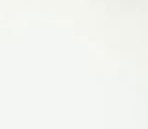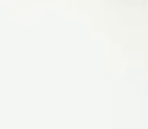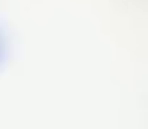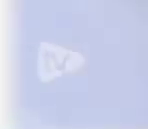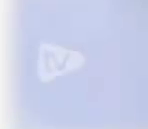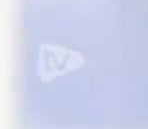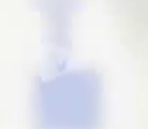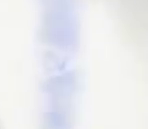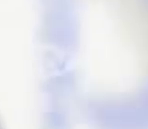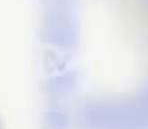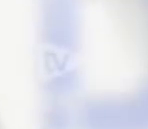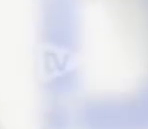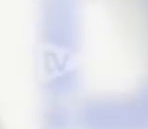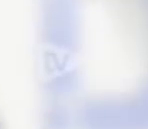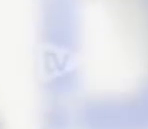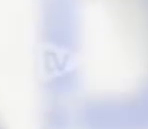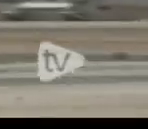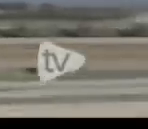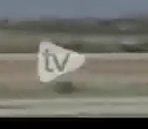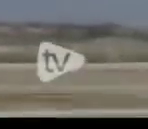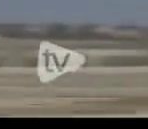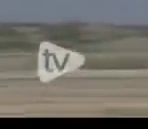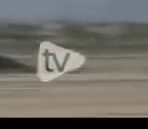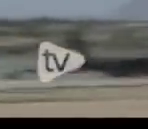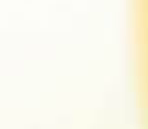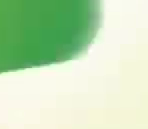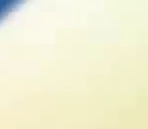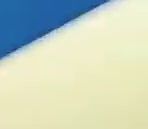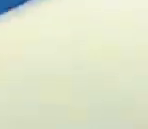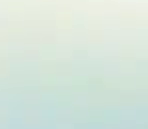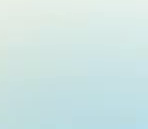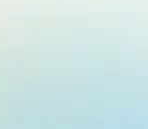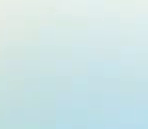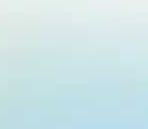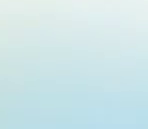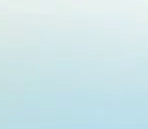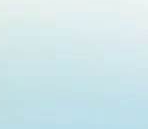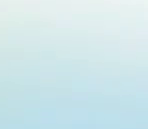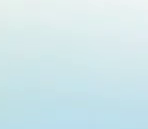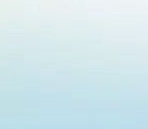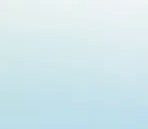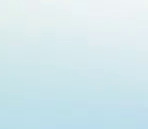Enfoque Mundial. Todos los sábados a las 9 de la noche por Ecuador TV.